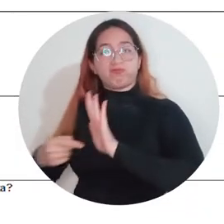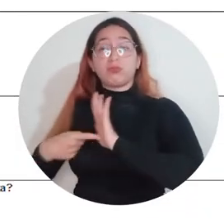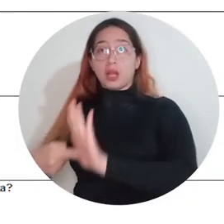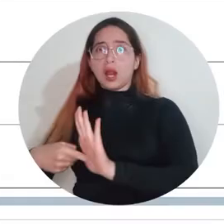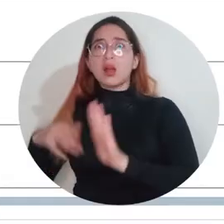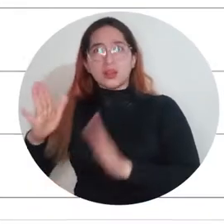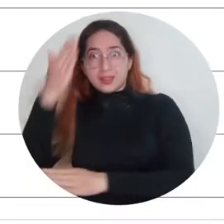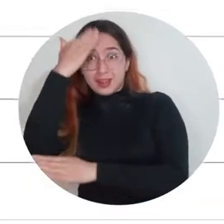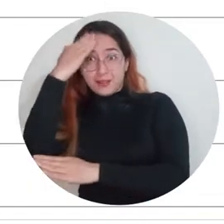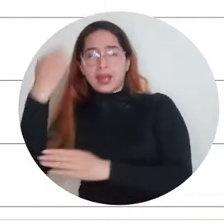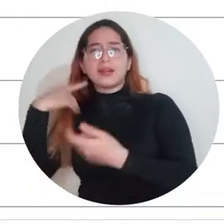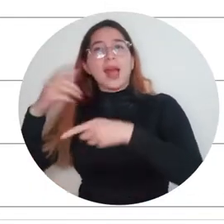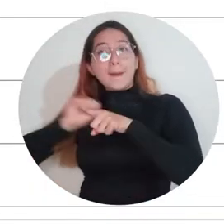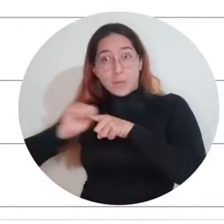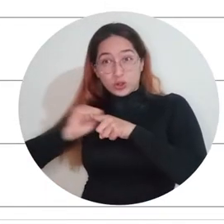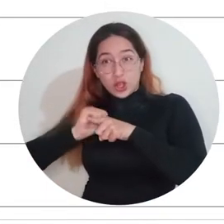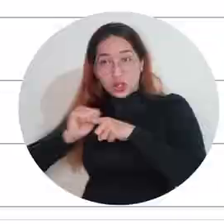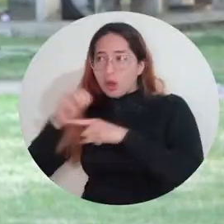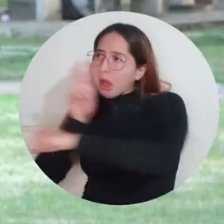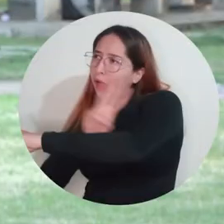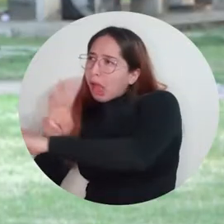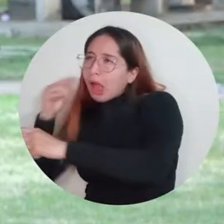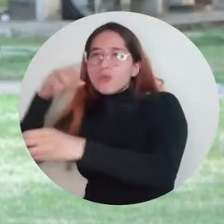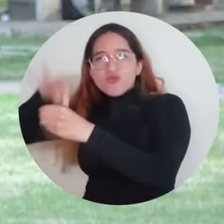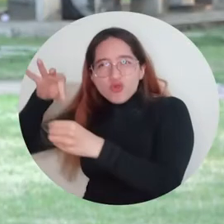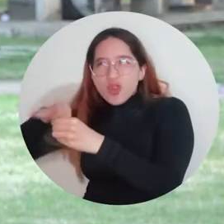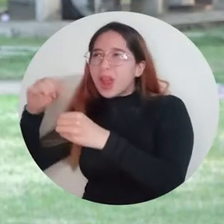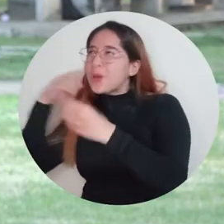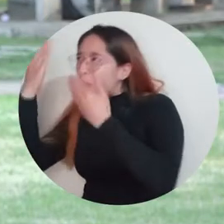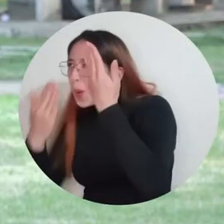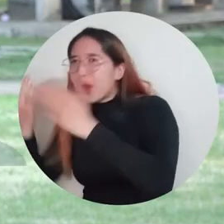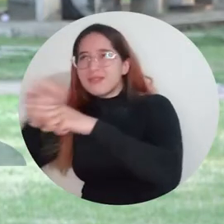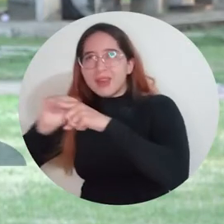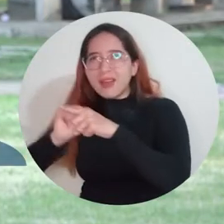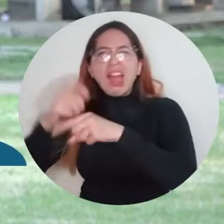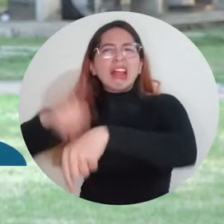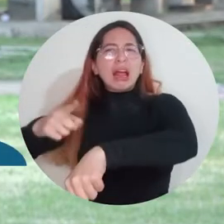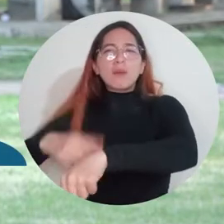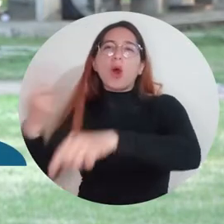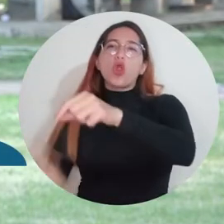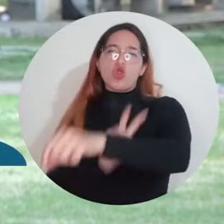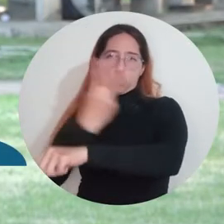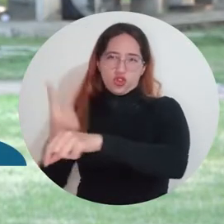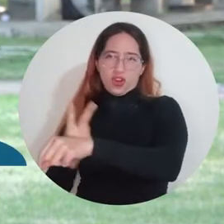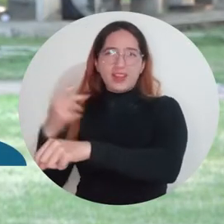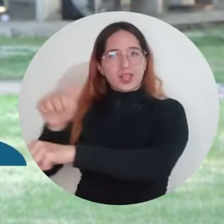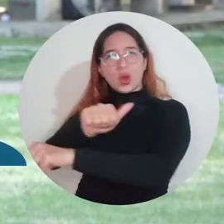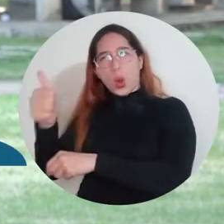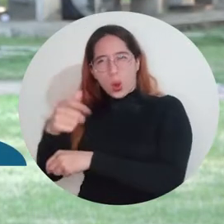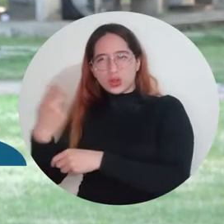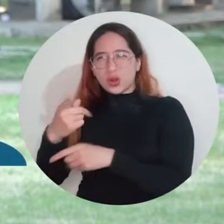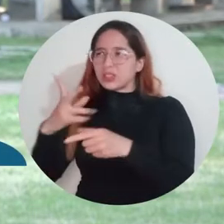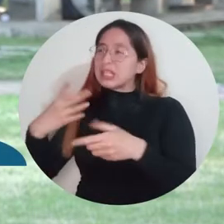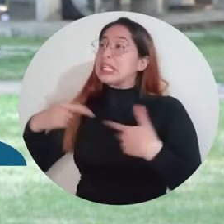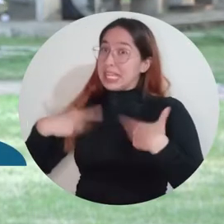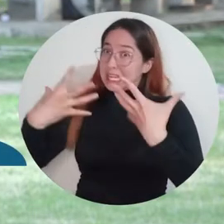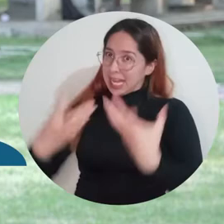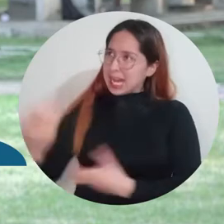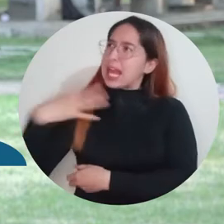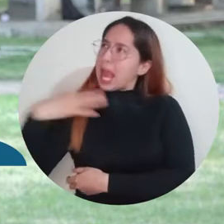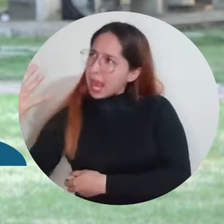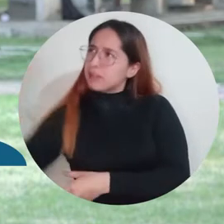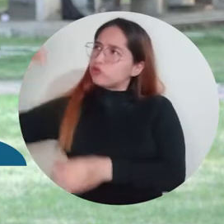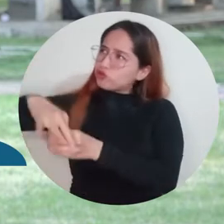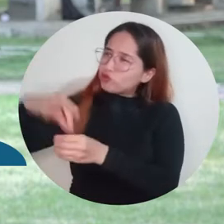Este simulacro se realizó en un periodo de 2 horas con la participación de los candidatos principales y suplentes,